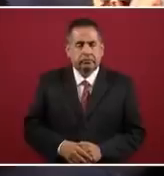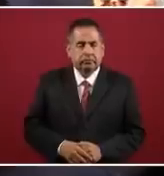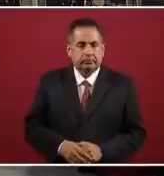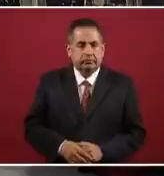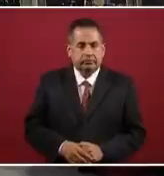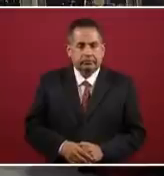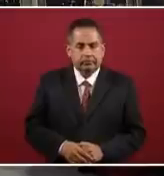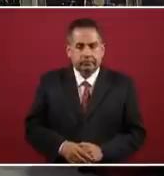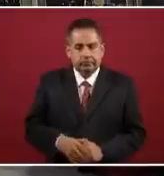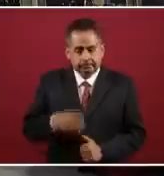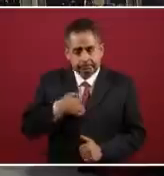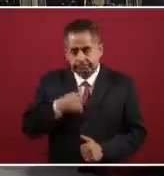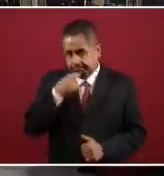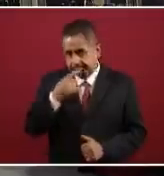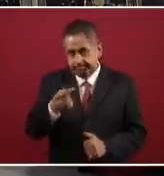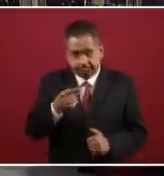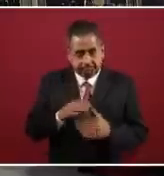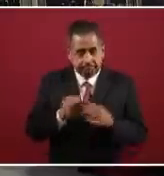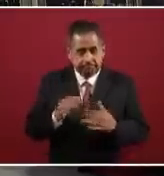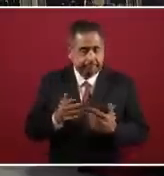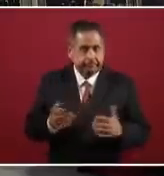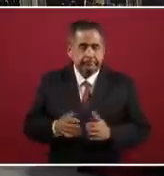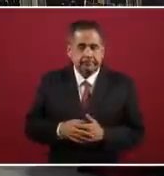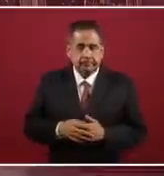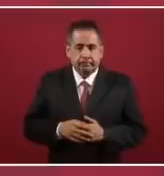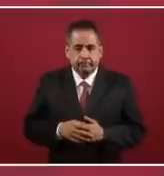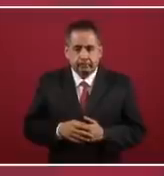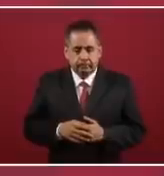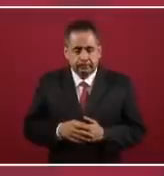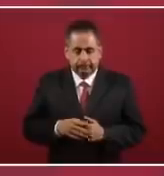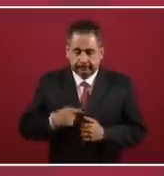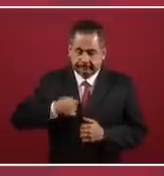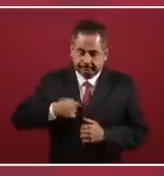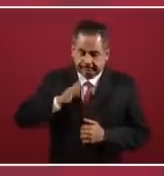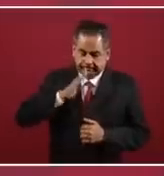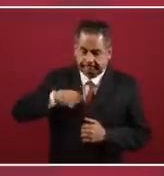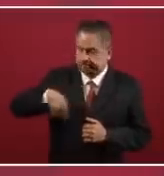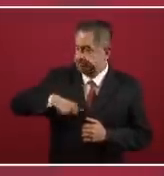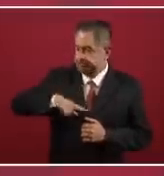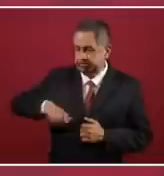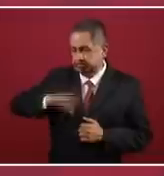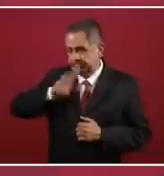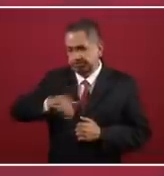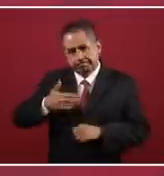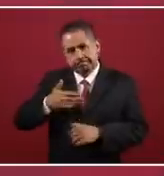Y esto lo digo porque es una autocrítica.